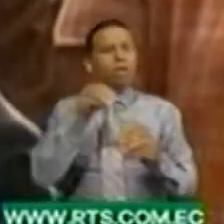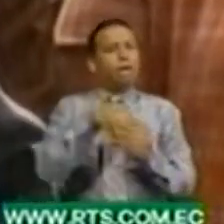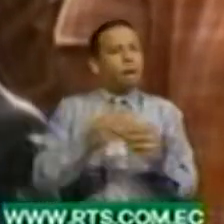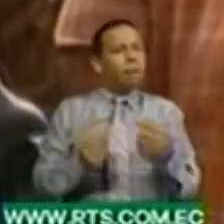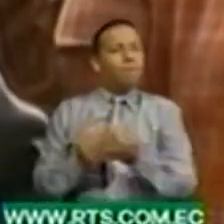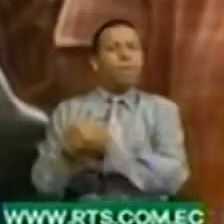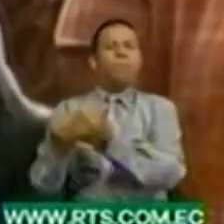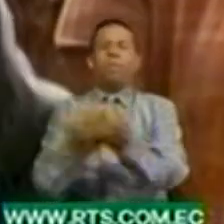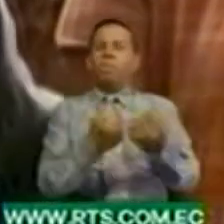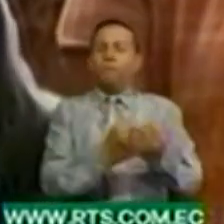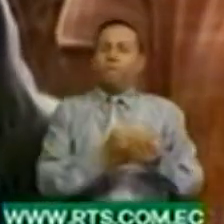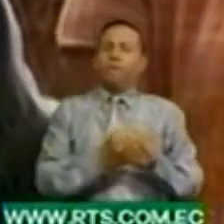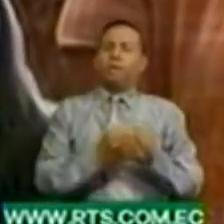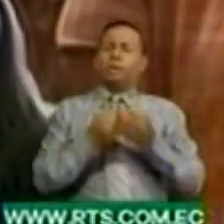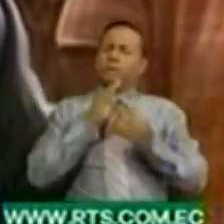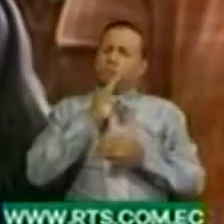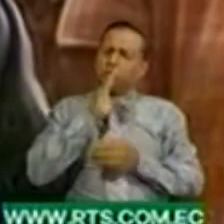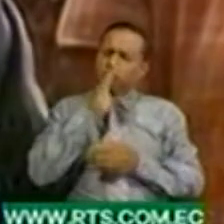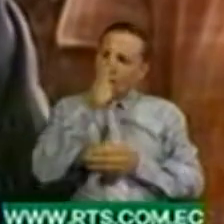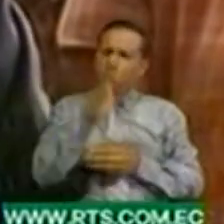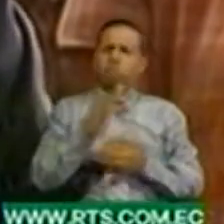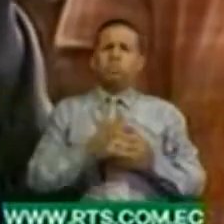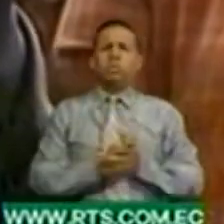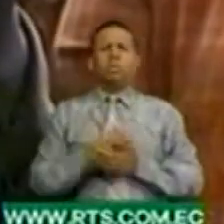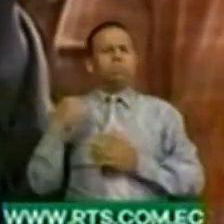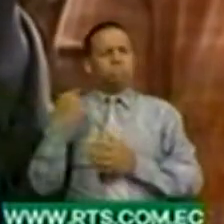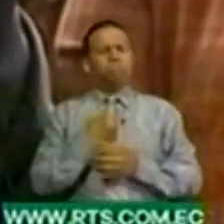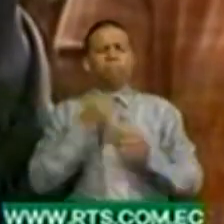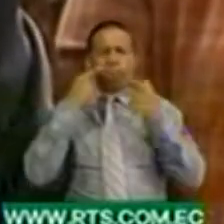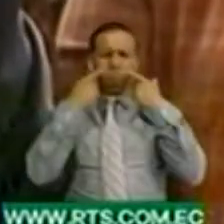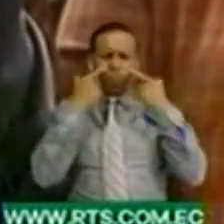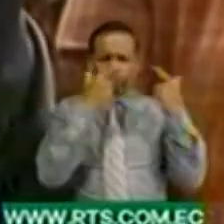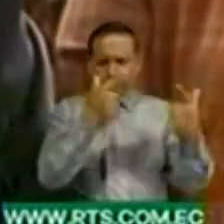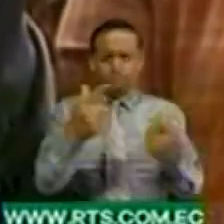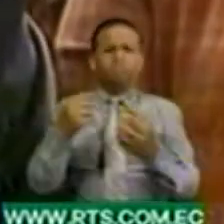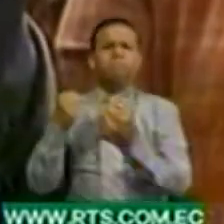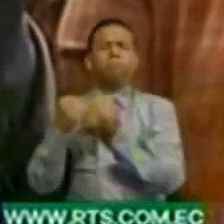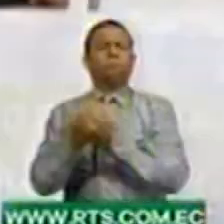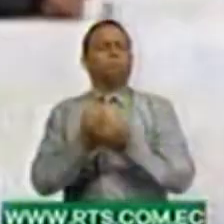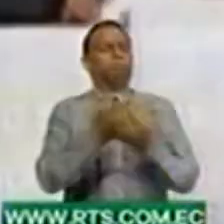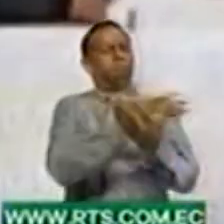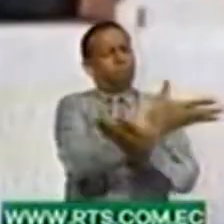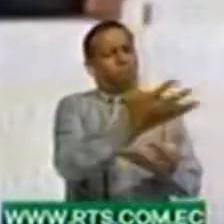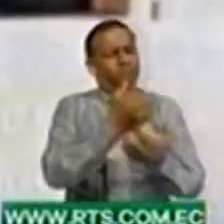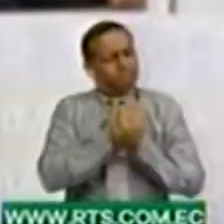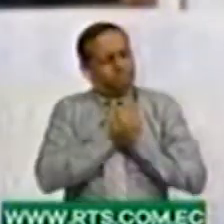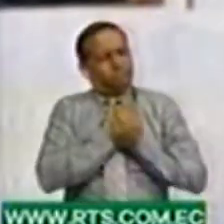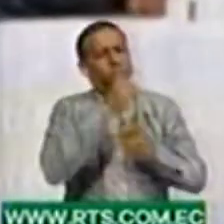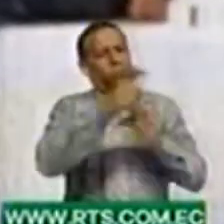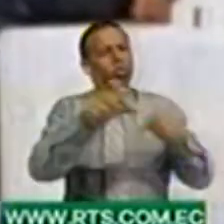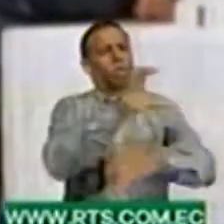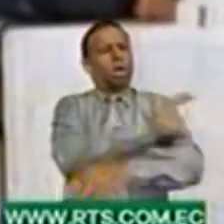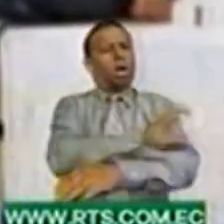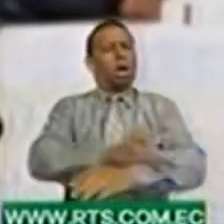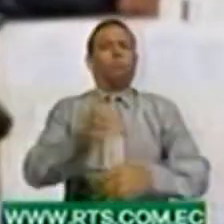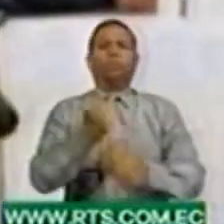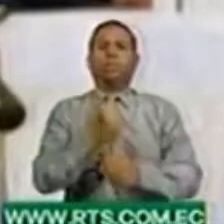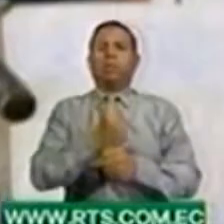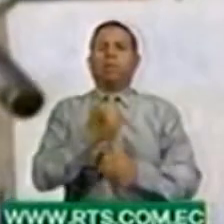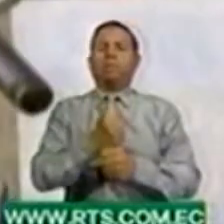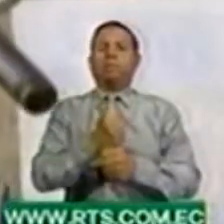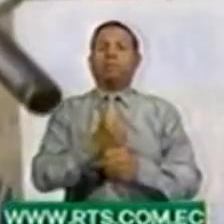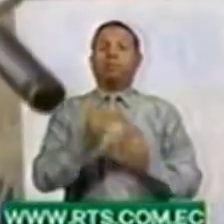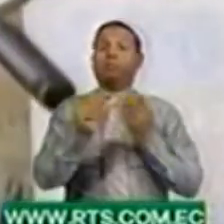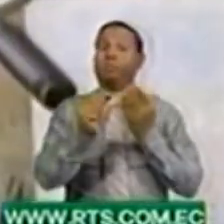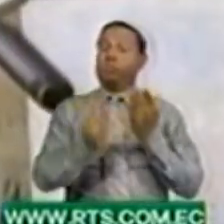de ellos. Por eso, siempre, siempre estaremos velando por ustedes, queridos campesinos. En ese sentido, el ministro de Agricultura, Javier